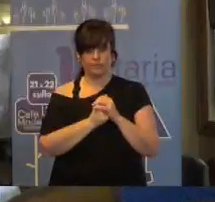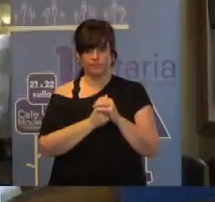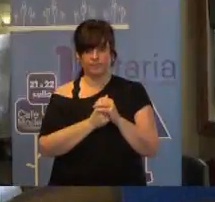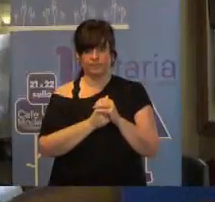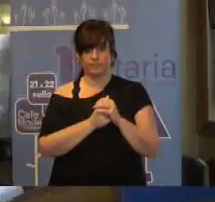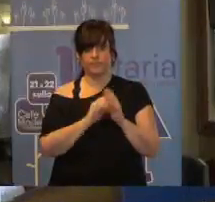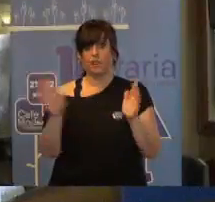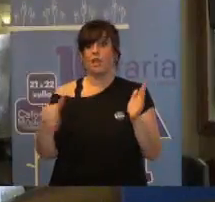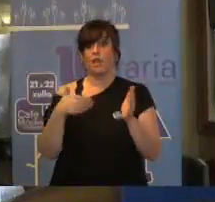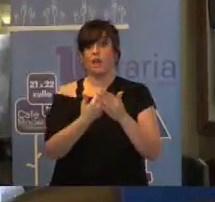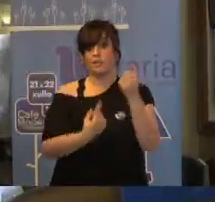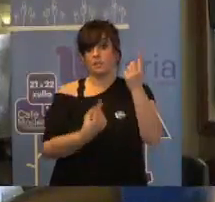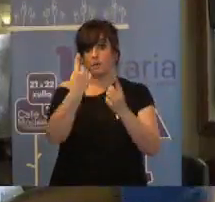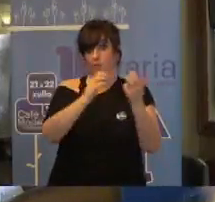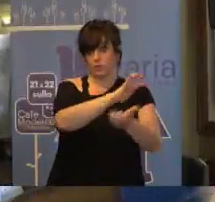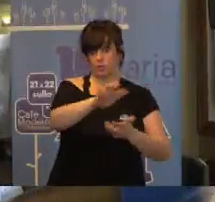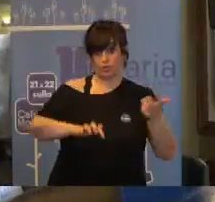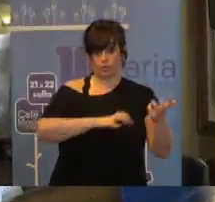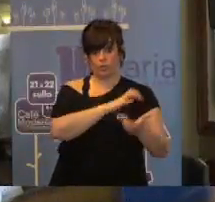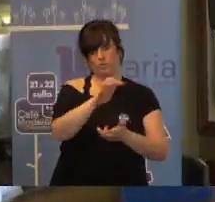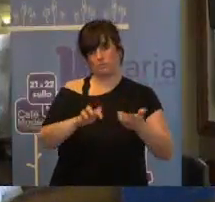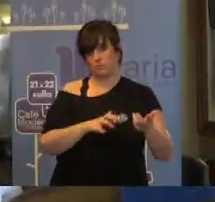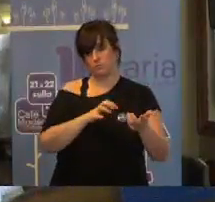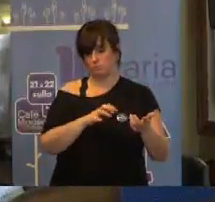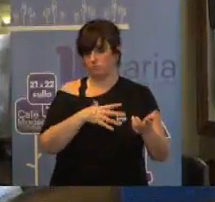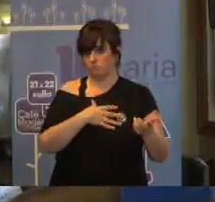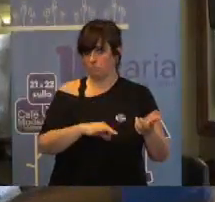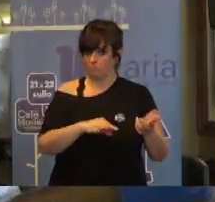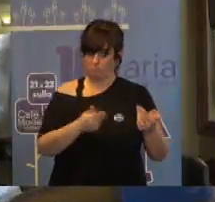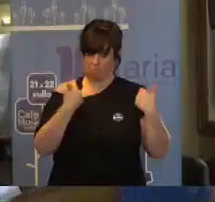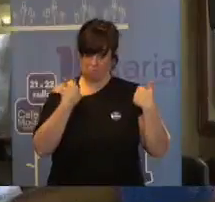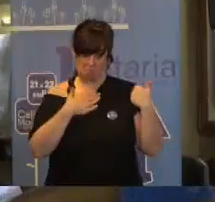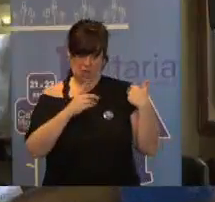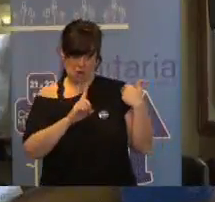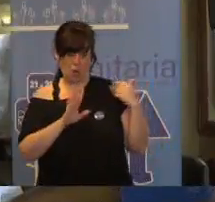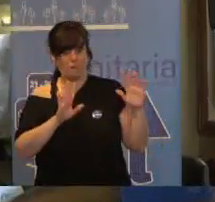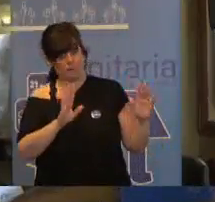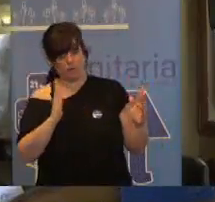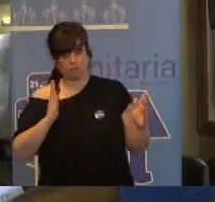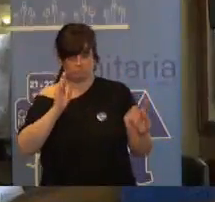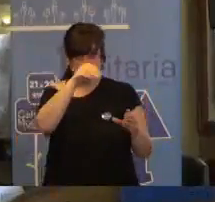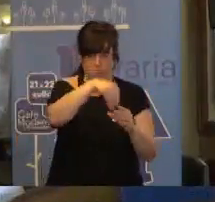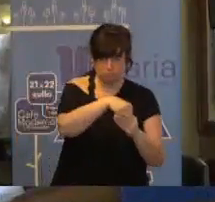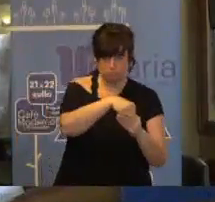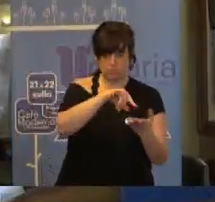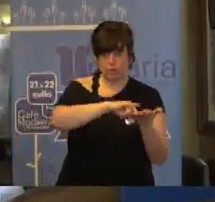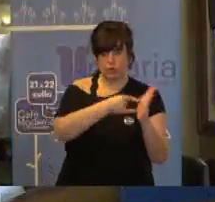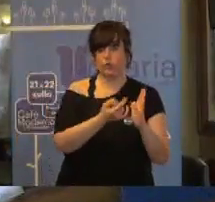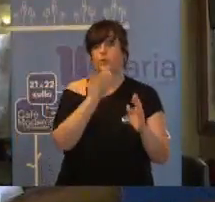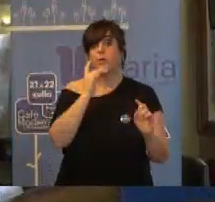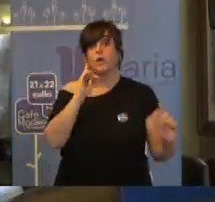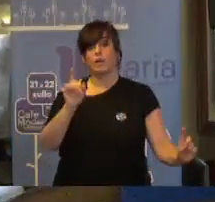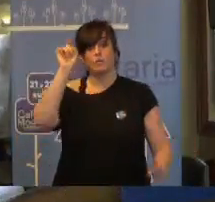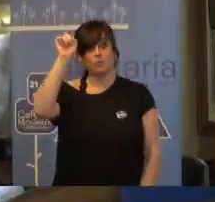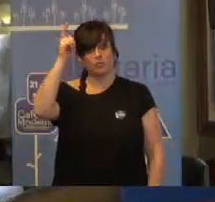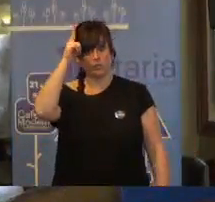dos conflitos, moitas veces máis aló pois, das súas propias competencias, como os mestres pois, do rural, os mestres estos